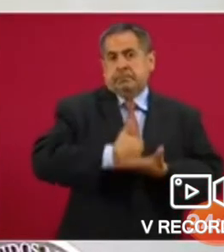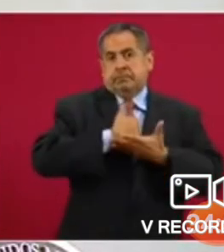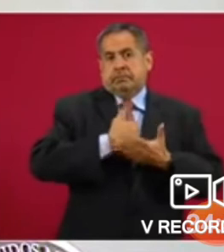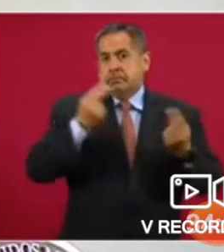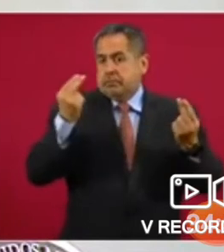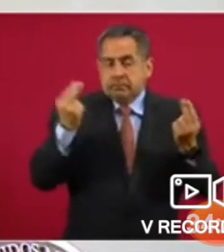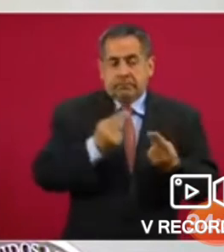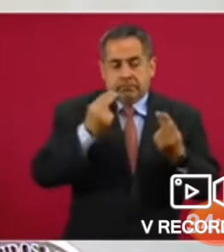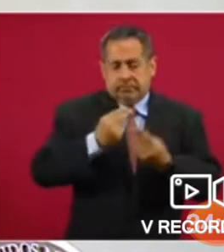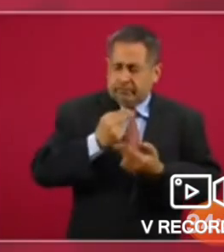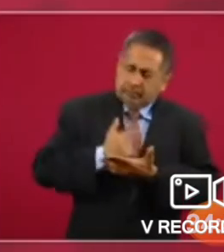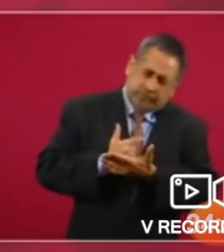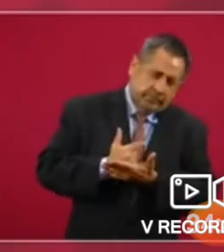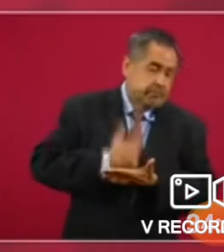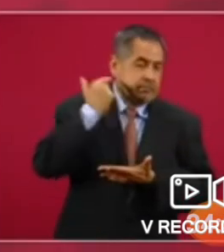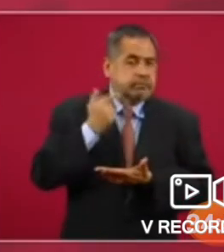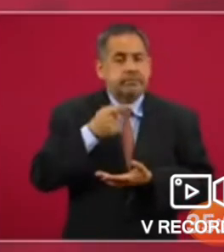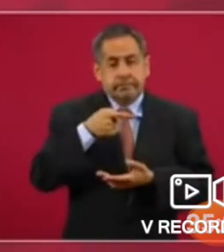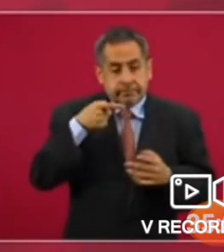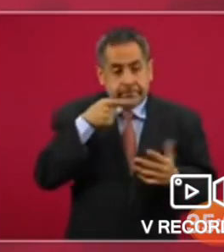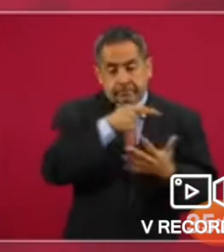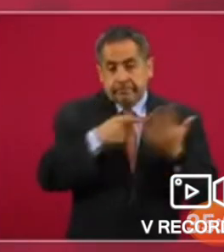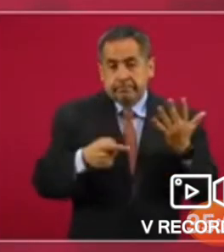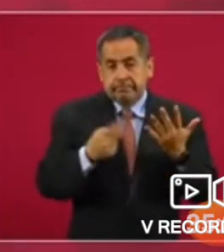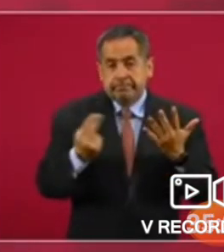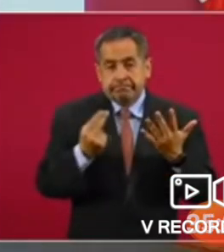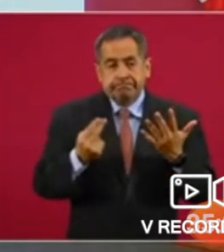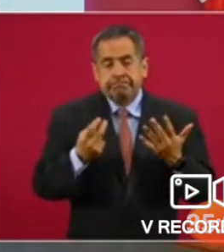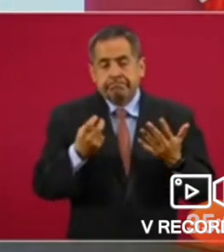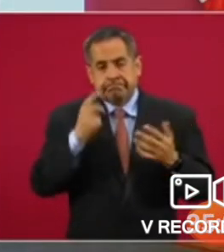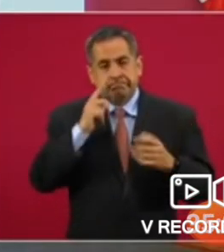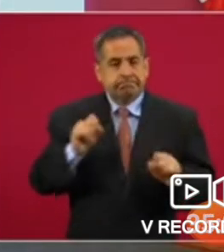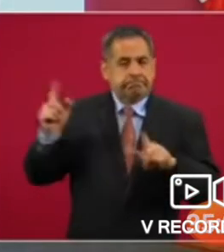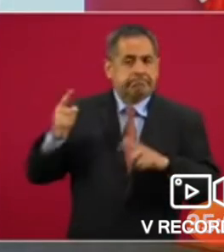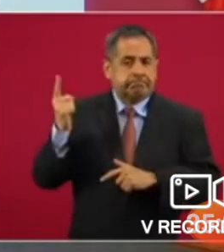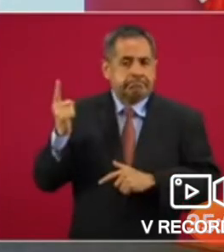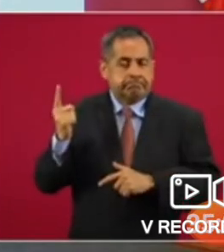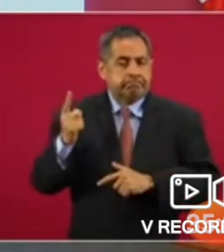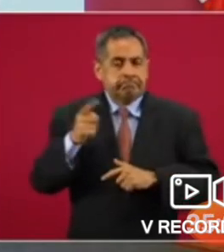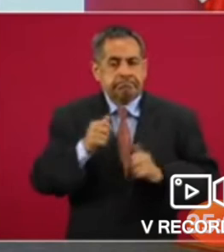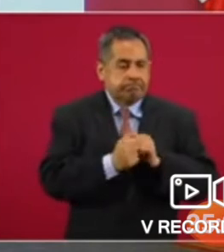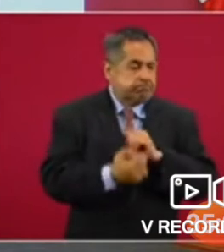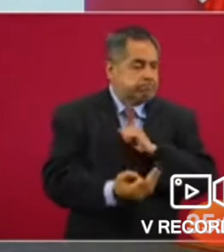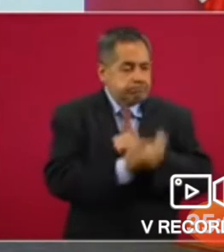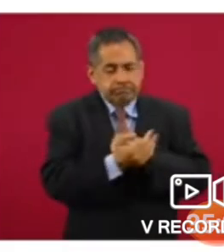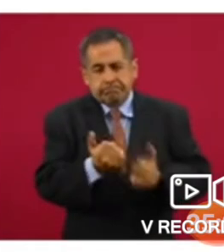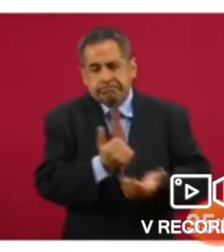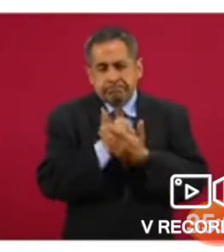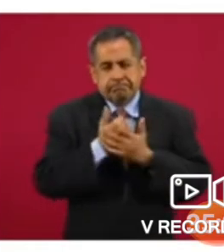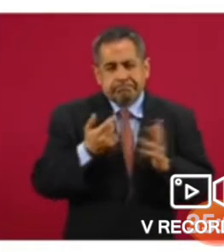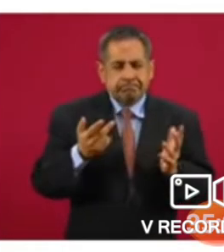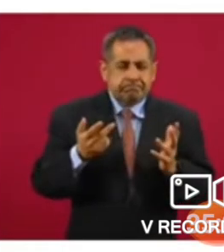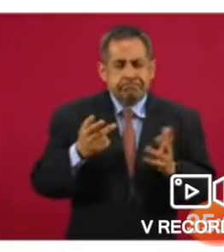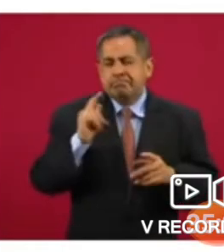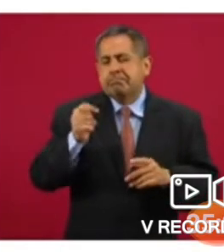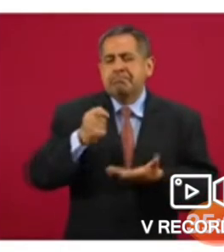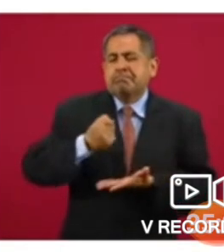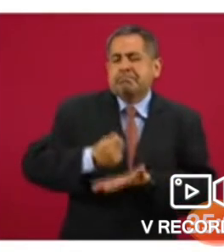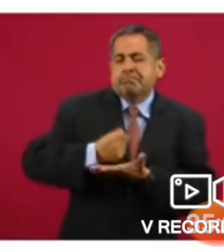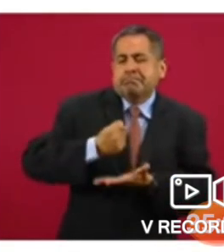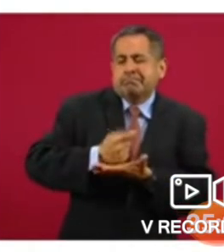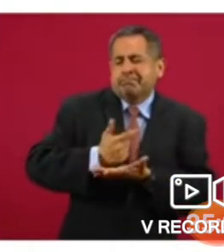están críticamente enfermos y requieren ventilación mecánica asistida, requieren lo equivalente a la terapia